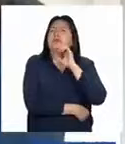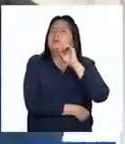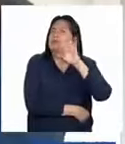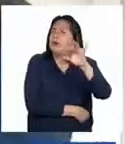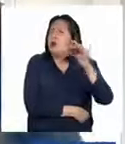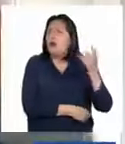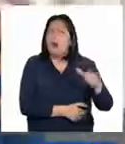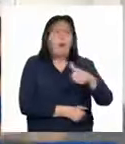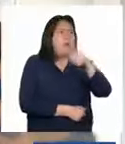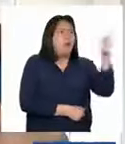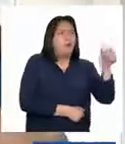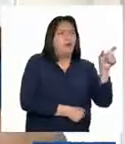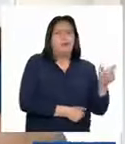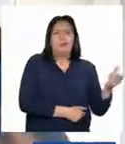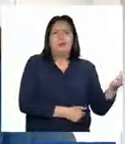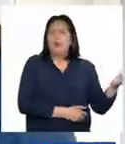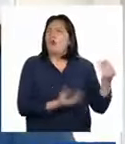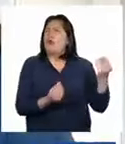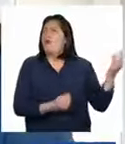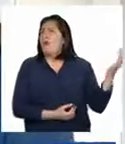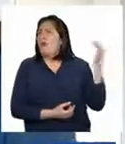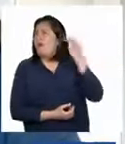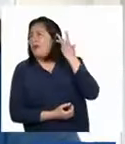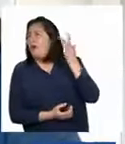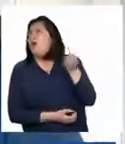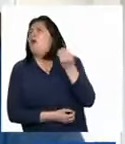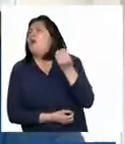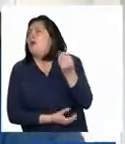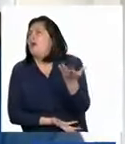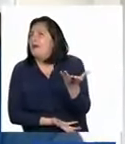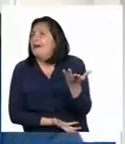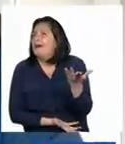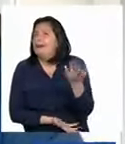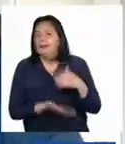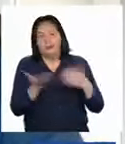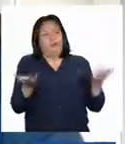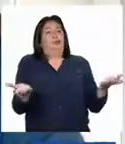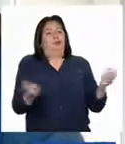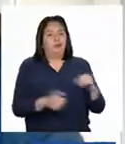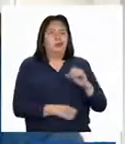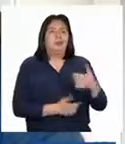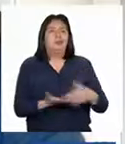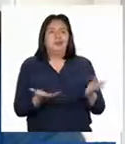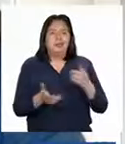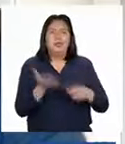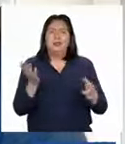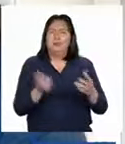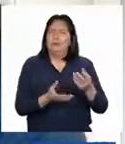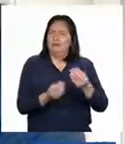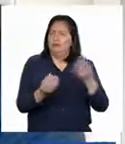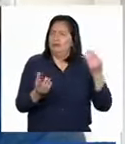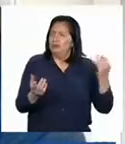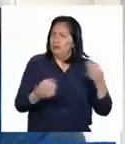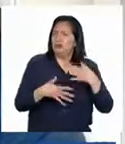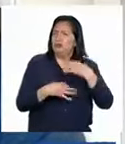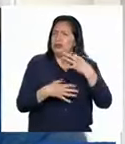de la bulla del costado a nuestros oídos? Son fenómenos que han tenido mucho